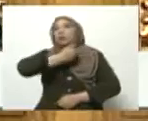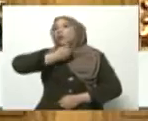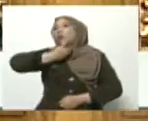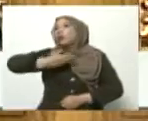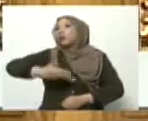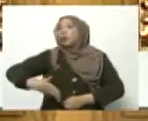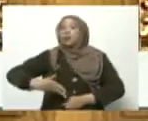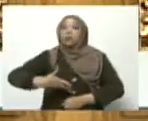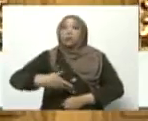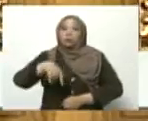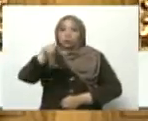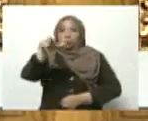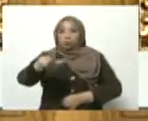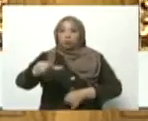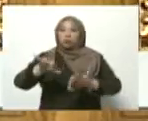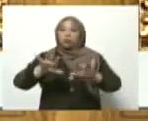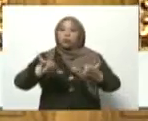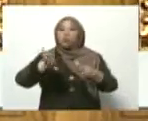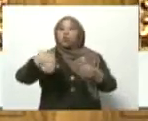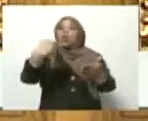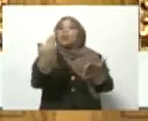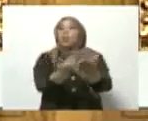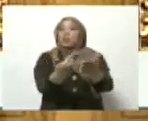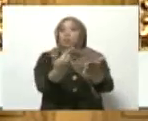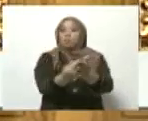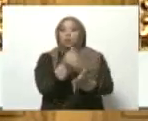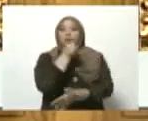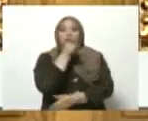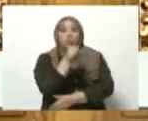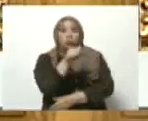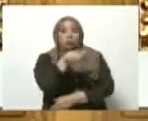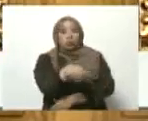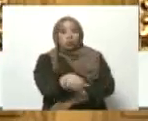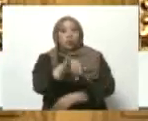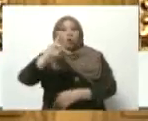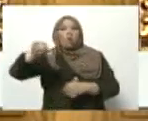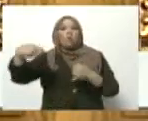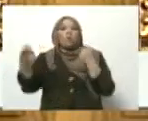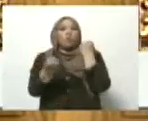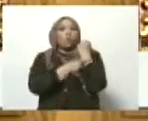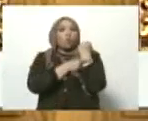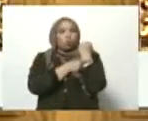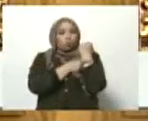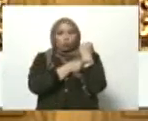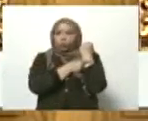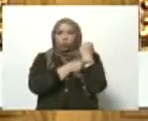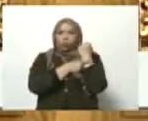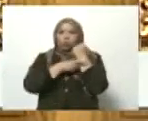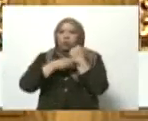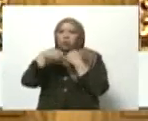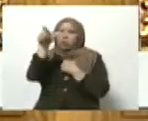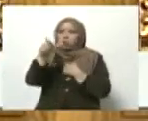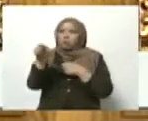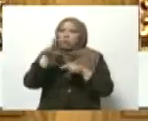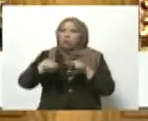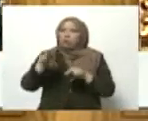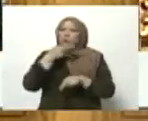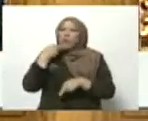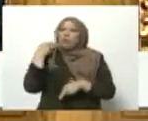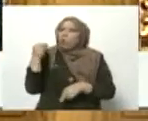son cosas que dicen ellos en sus testimonios, ¿no? Y en cambio, este Guaidó no da la talla, ¿de dónde salió este muchacho que nadie